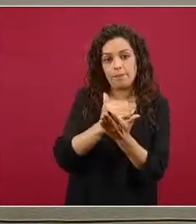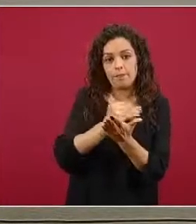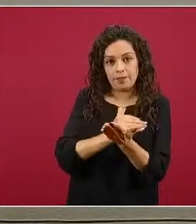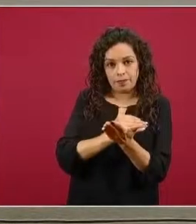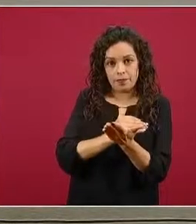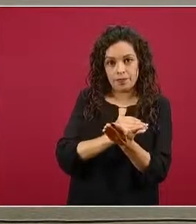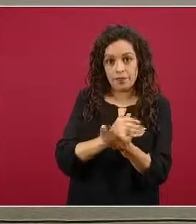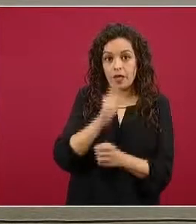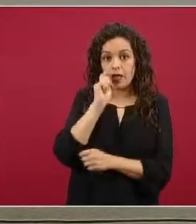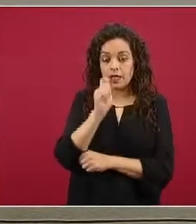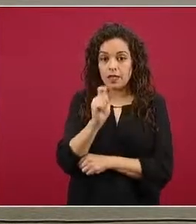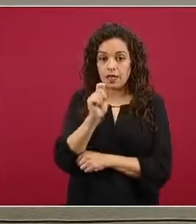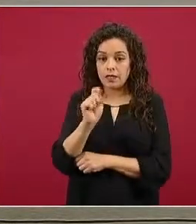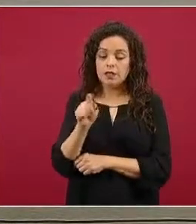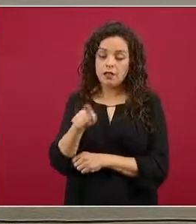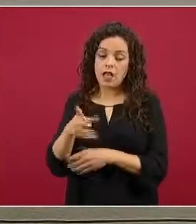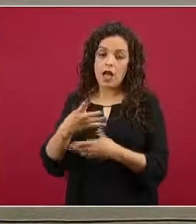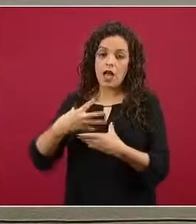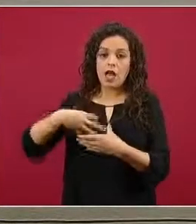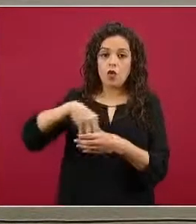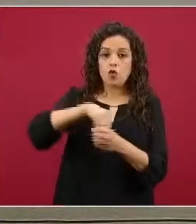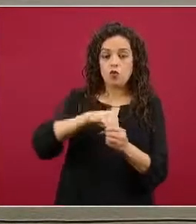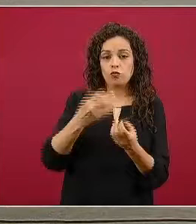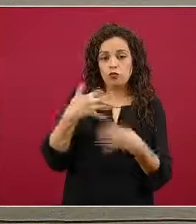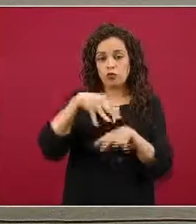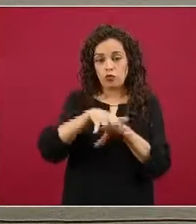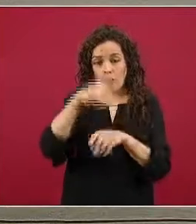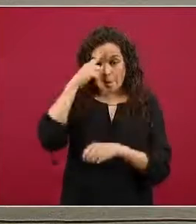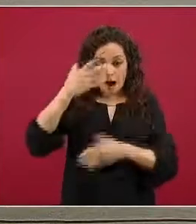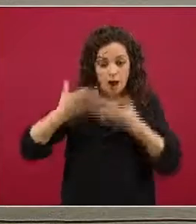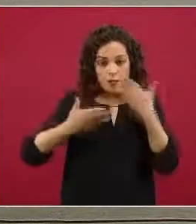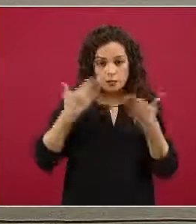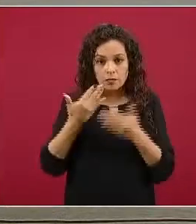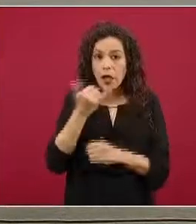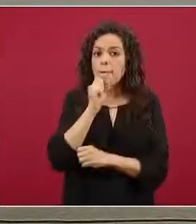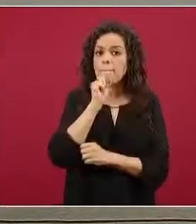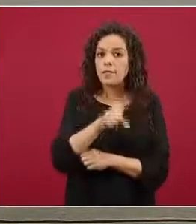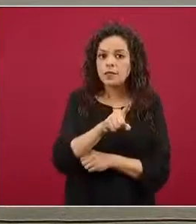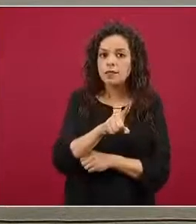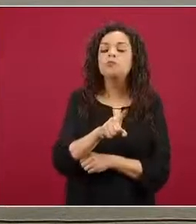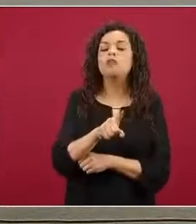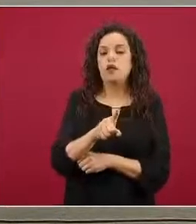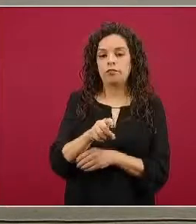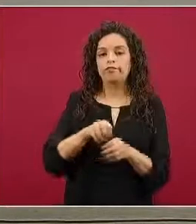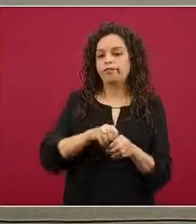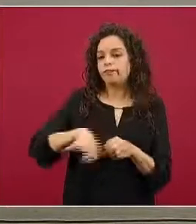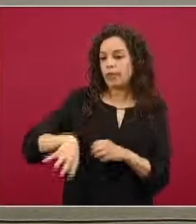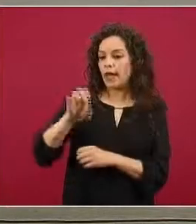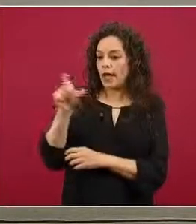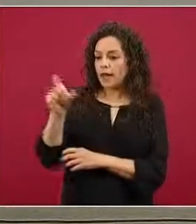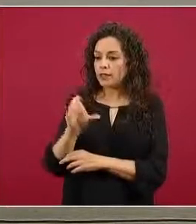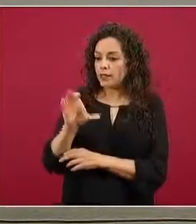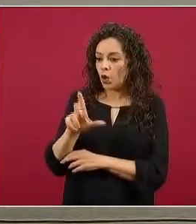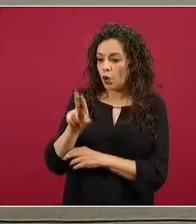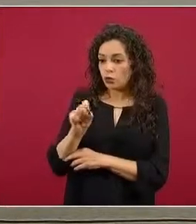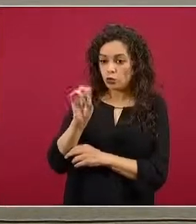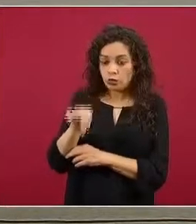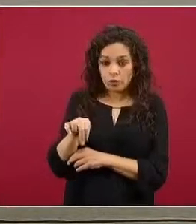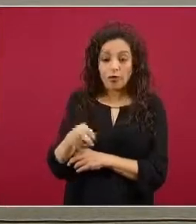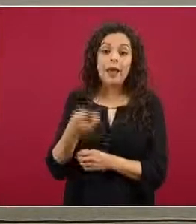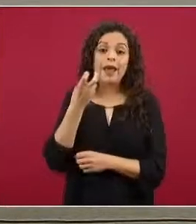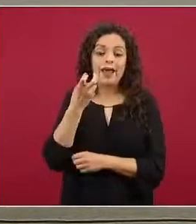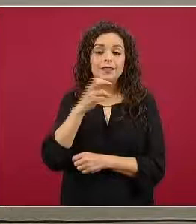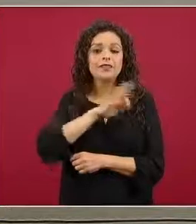de inclusión al estudio, así como los criterios de exclusión, y así con eso nos vamos a dar